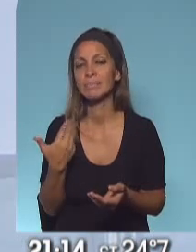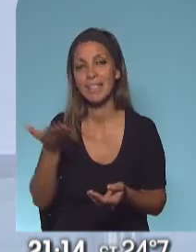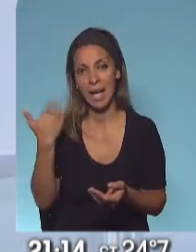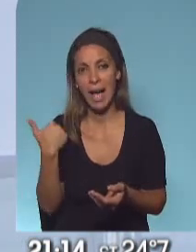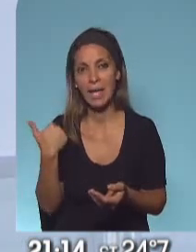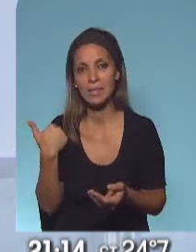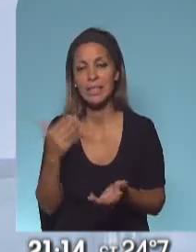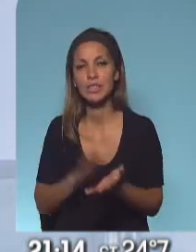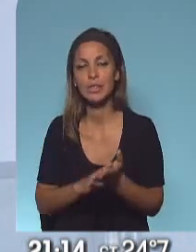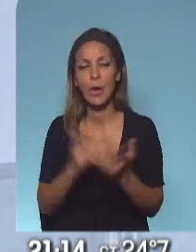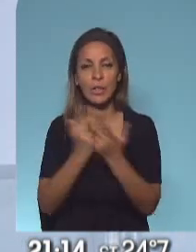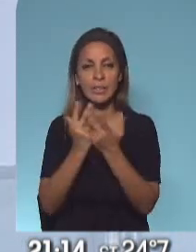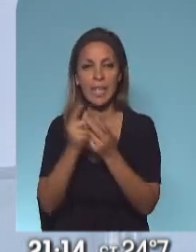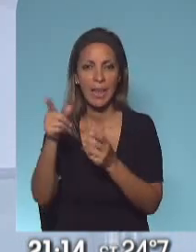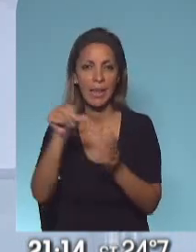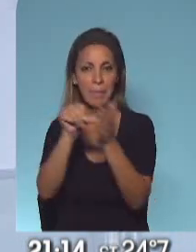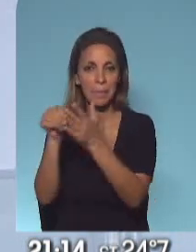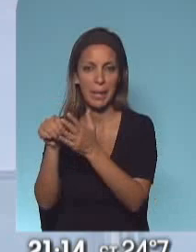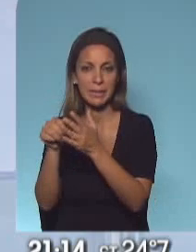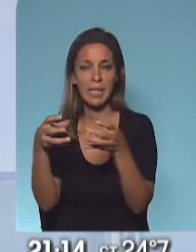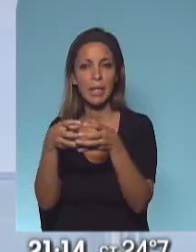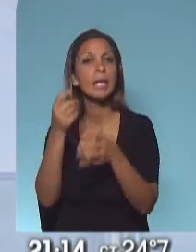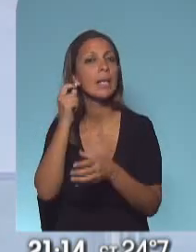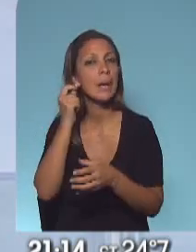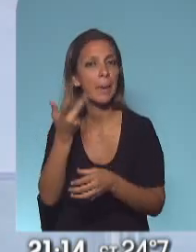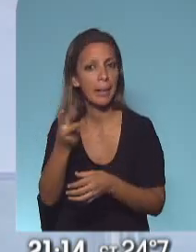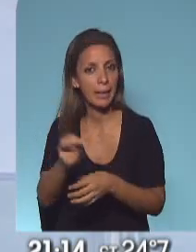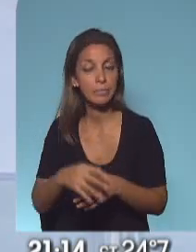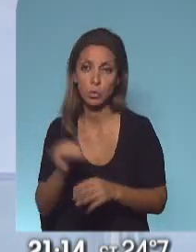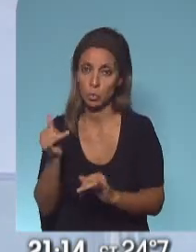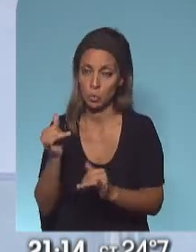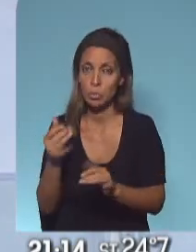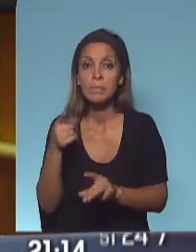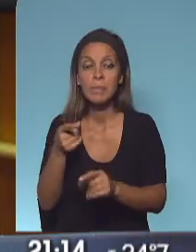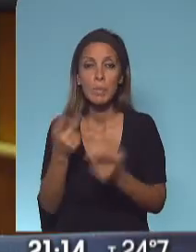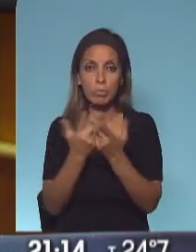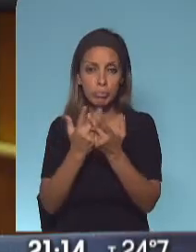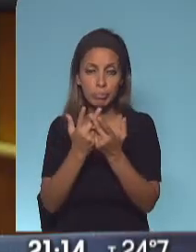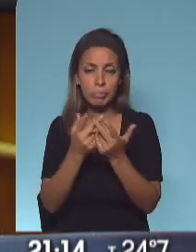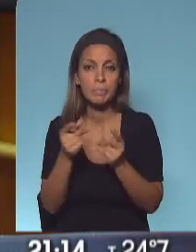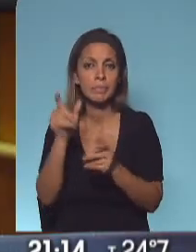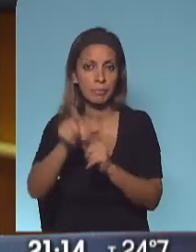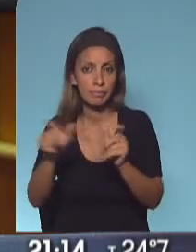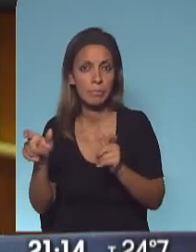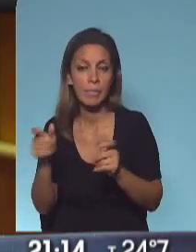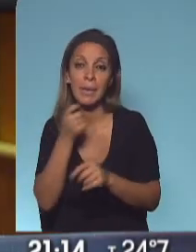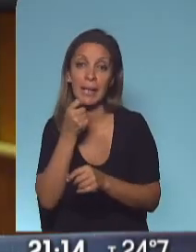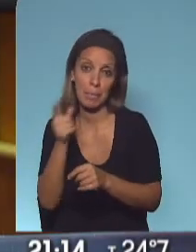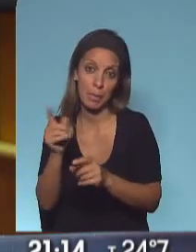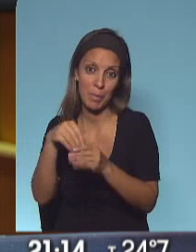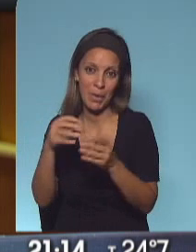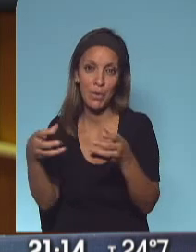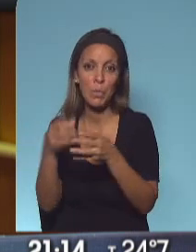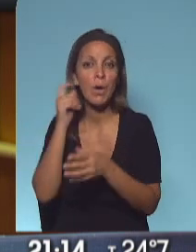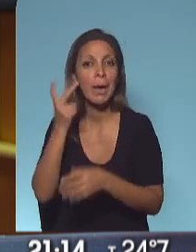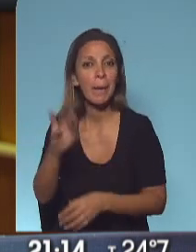con líderes del G20, ¿no? Sí. Como para un primer paso a futuro. Bueno, se está planteando este debate entre, por ejemplo, en el G20 y